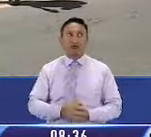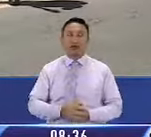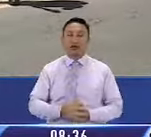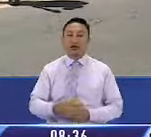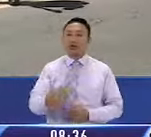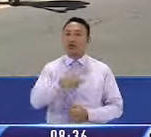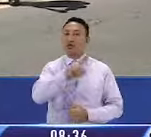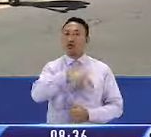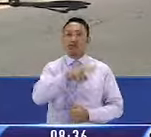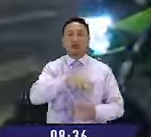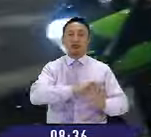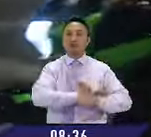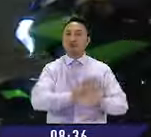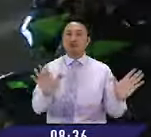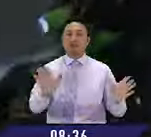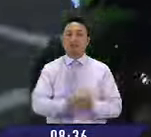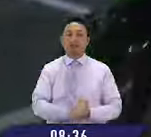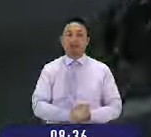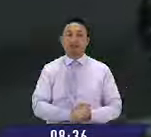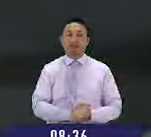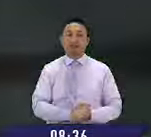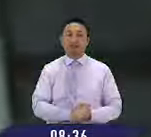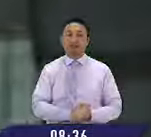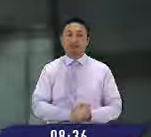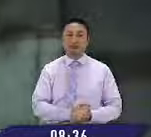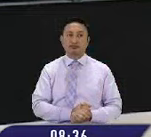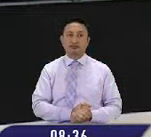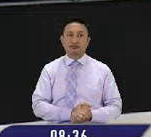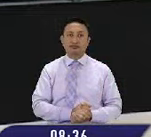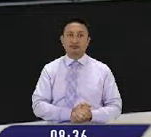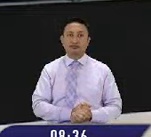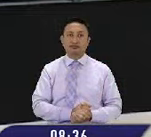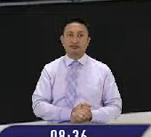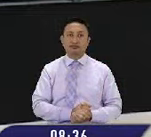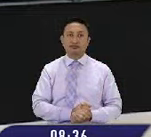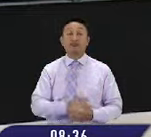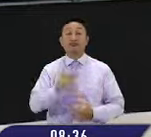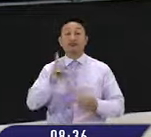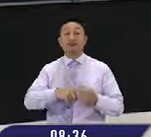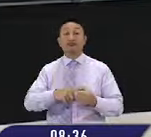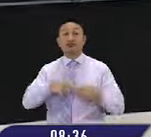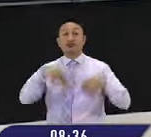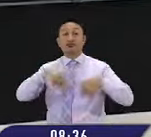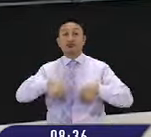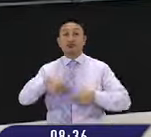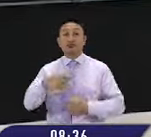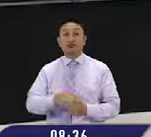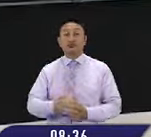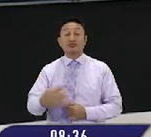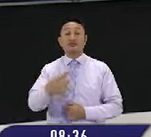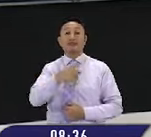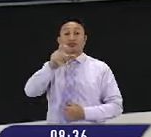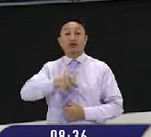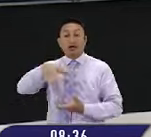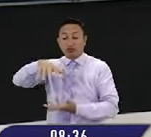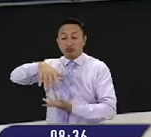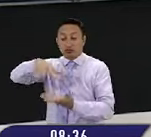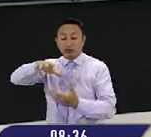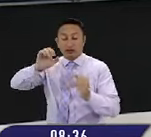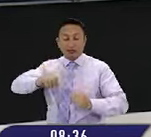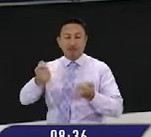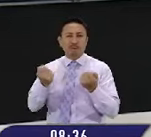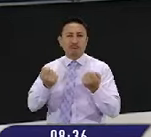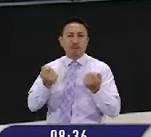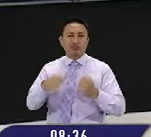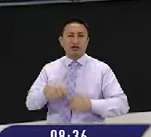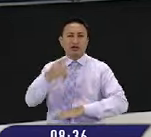de meses. Informó Miguel Ángel Bedoya. En Quito, la actividad económica de delivery será regulada mediante